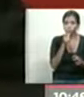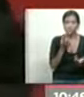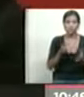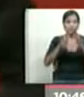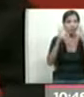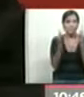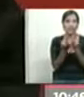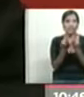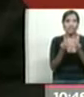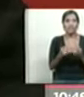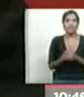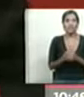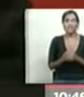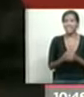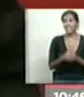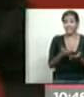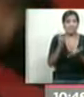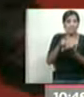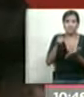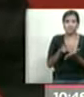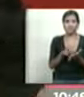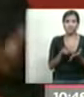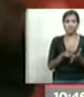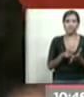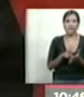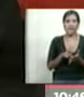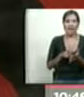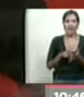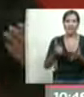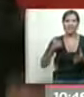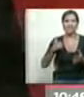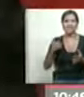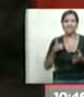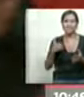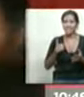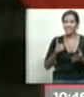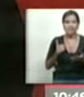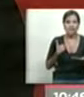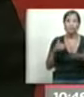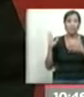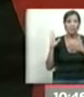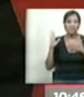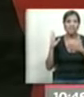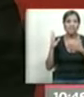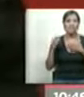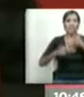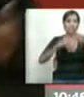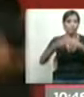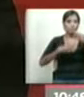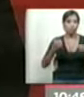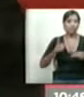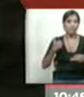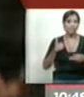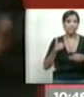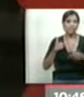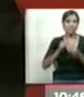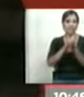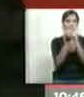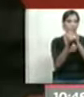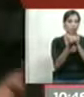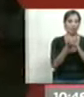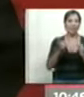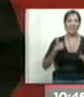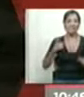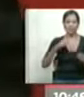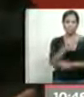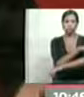que agarraron y emigraron a la Argentina prometida de los Kirchner y no a la de Macri, ¿cómo están ahora? ¿Qué es lo que está pasando? El tema de los arriendos, el